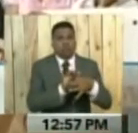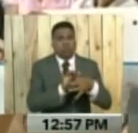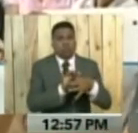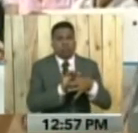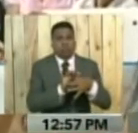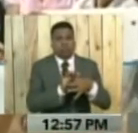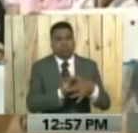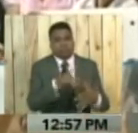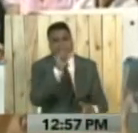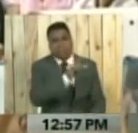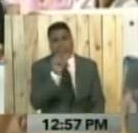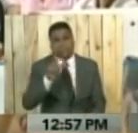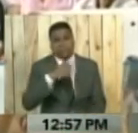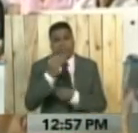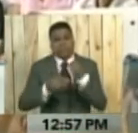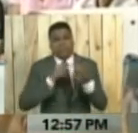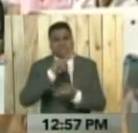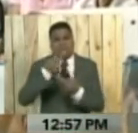hacer revolución.